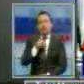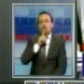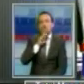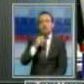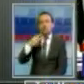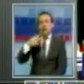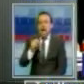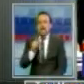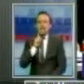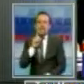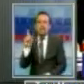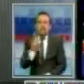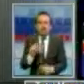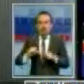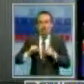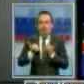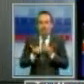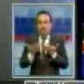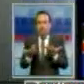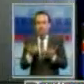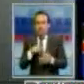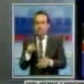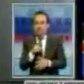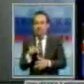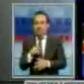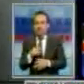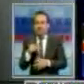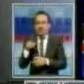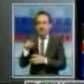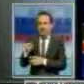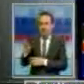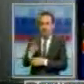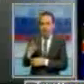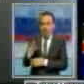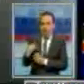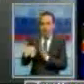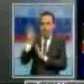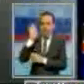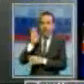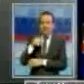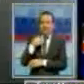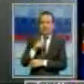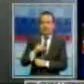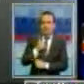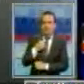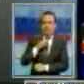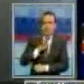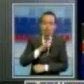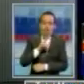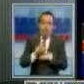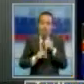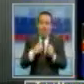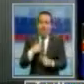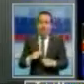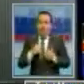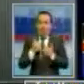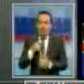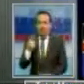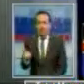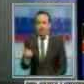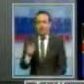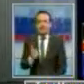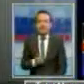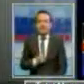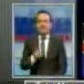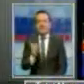posición de liderazgo. Hay una generación que es bastante mayor que yo, con todo el cariño por Ricardo y por la Carola. Tengo recién 41 años. Con otra generación. ¿Qué quiere